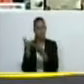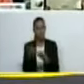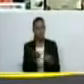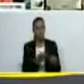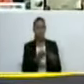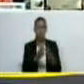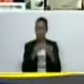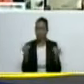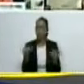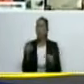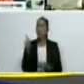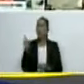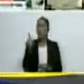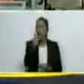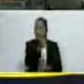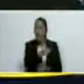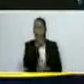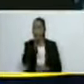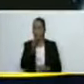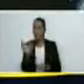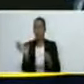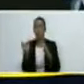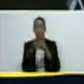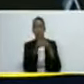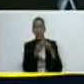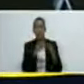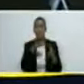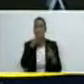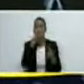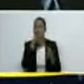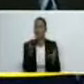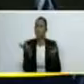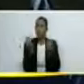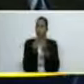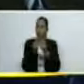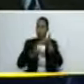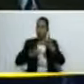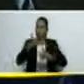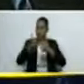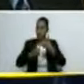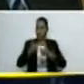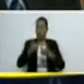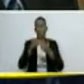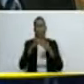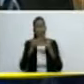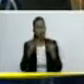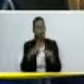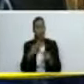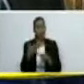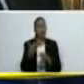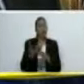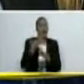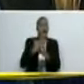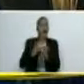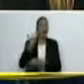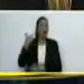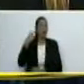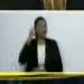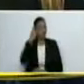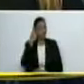lo hemos hecho con cada uno de los candidatos que hasta el día de hoy han pasado por aquí, por el